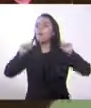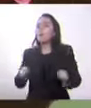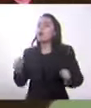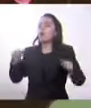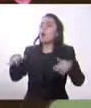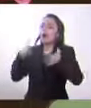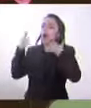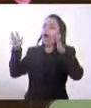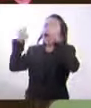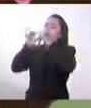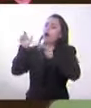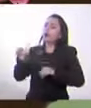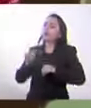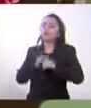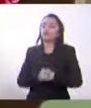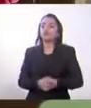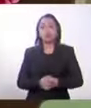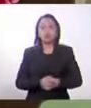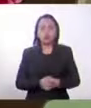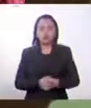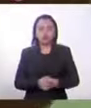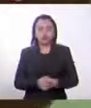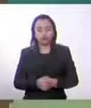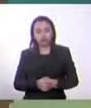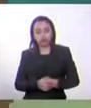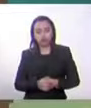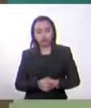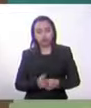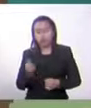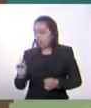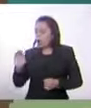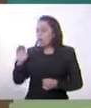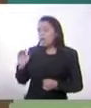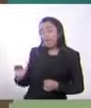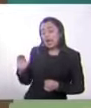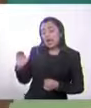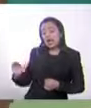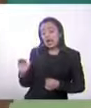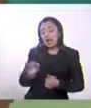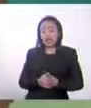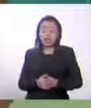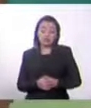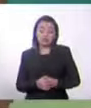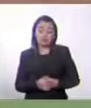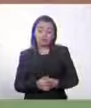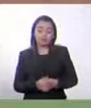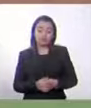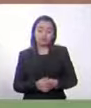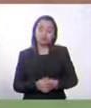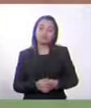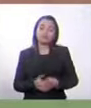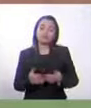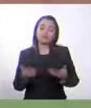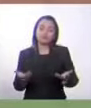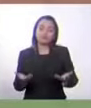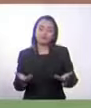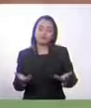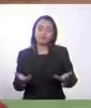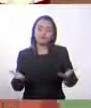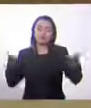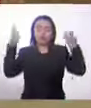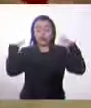un árbol. No eres tan grande para ser uno muy fuerte. Ay, Cande, vení, vení y te pones la capita.